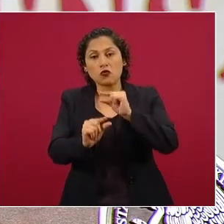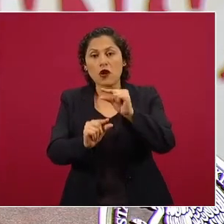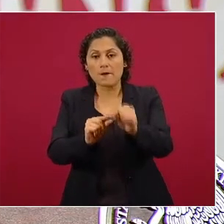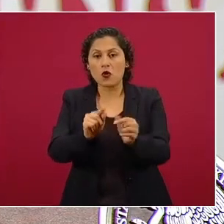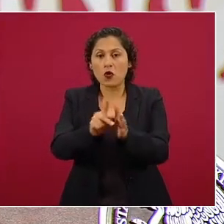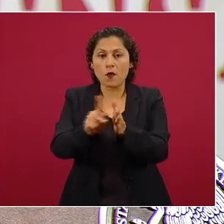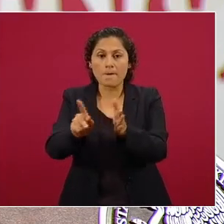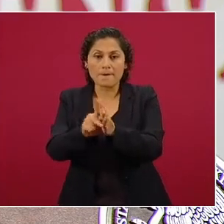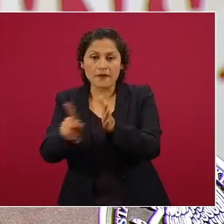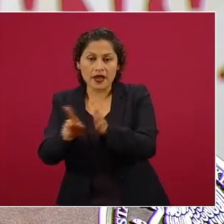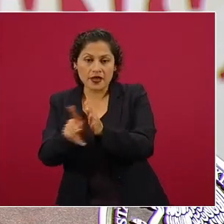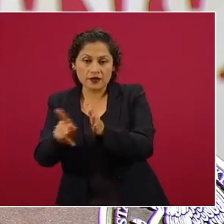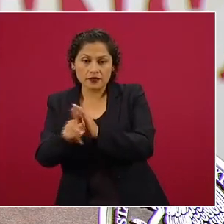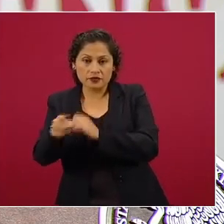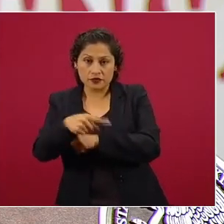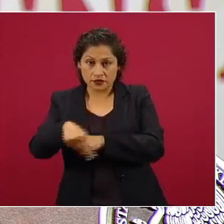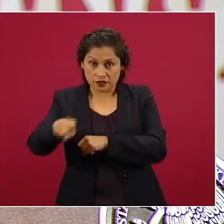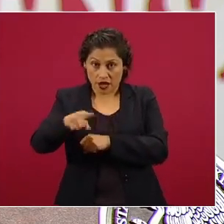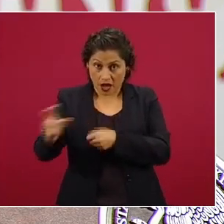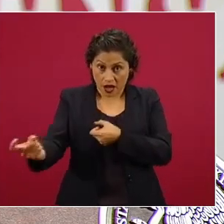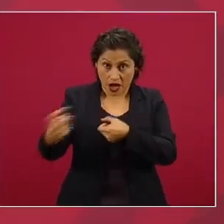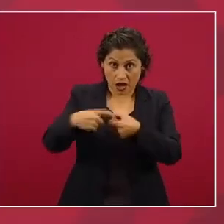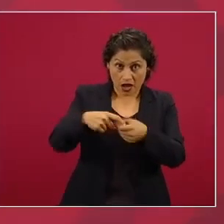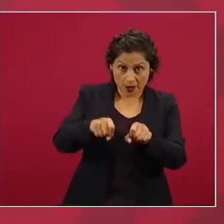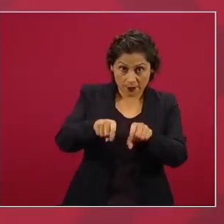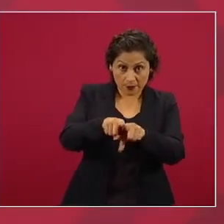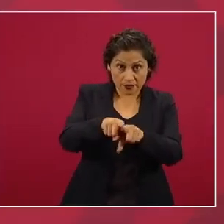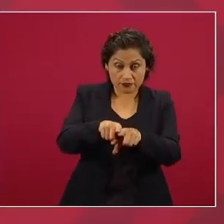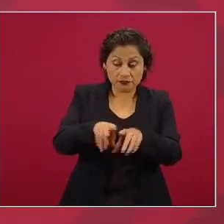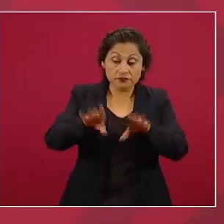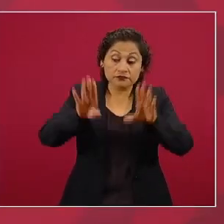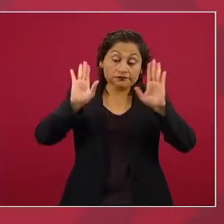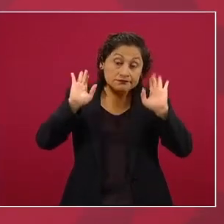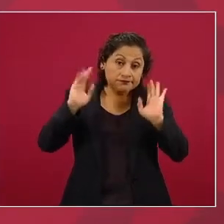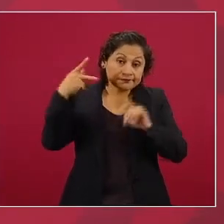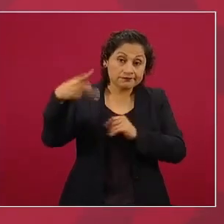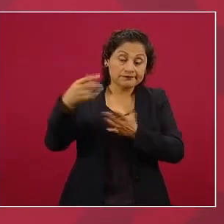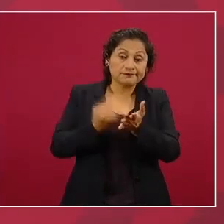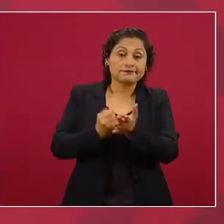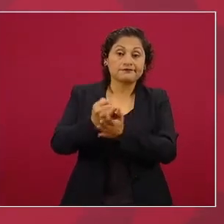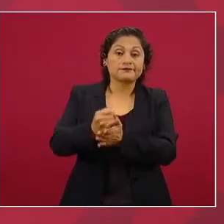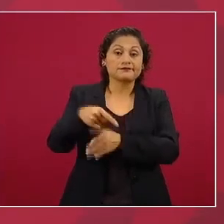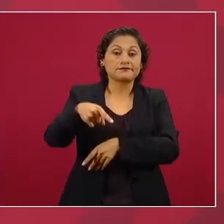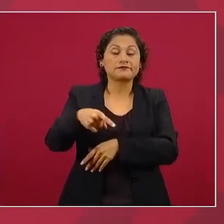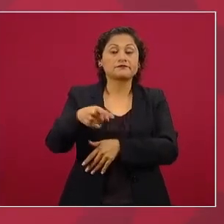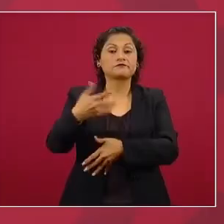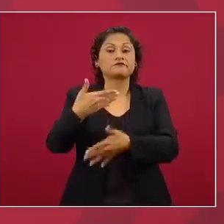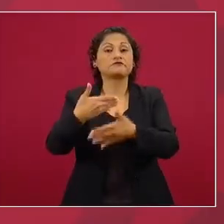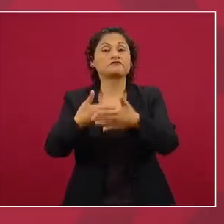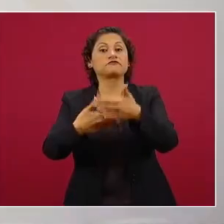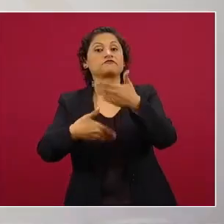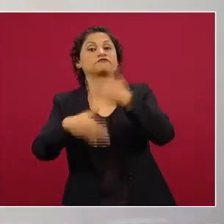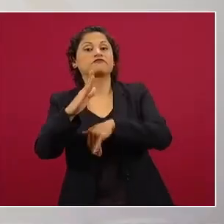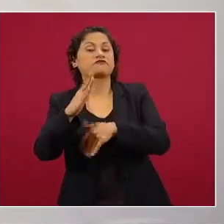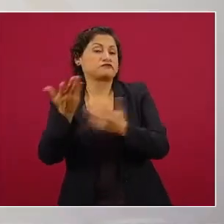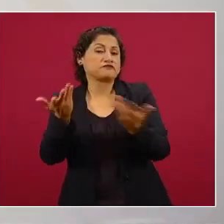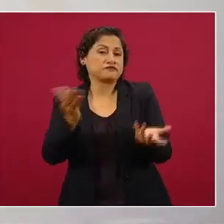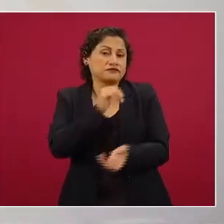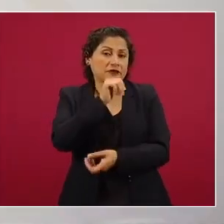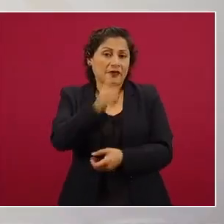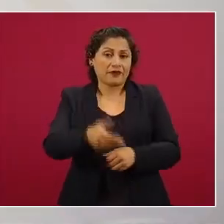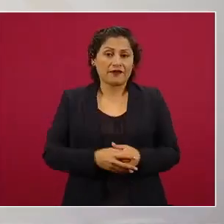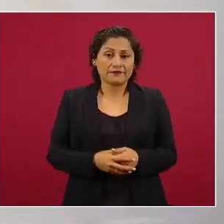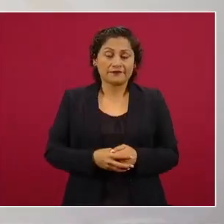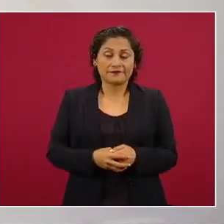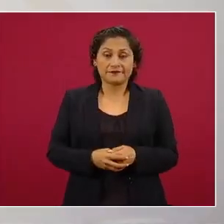competir por ese sector, pues no les va a ir bien, no van a crecer sus publicaciones,